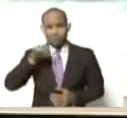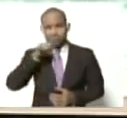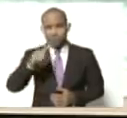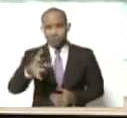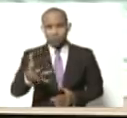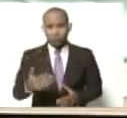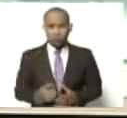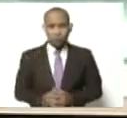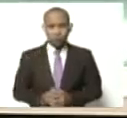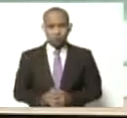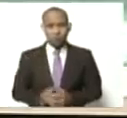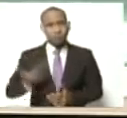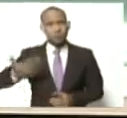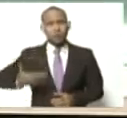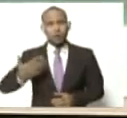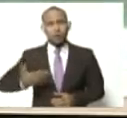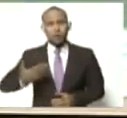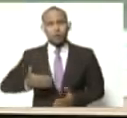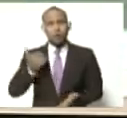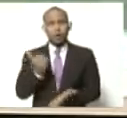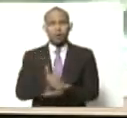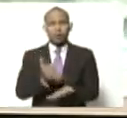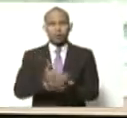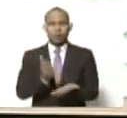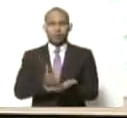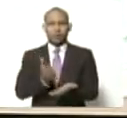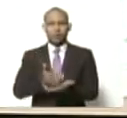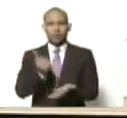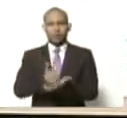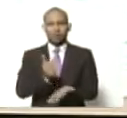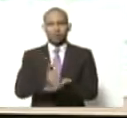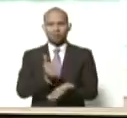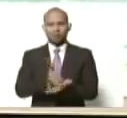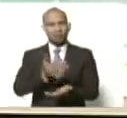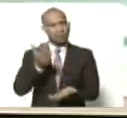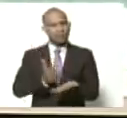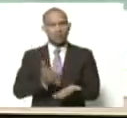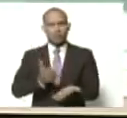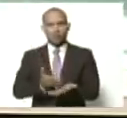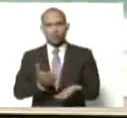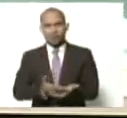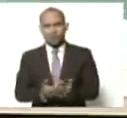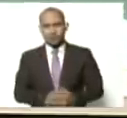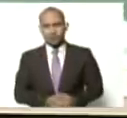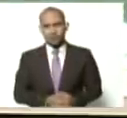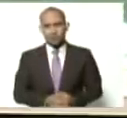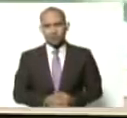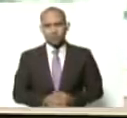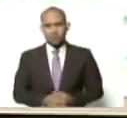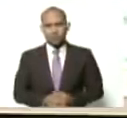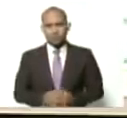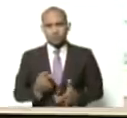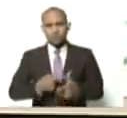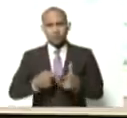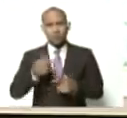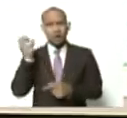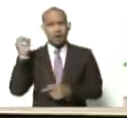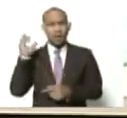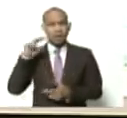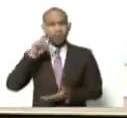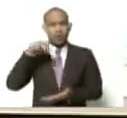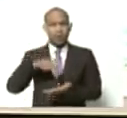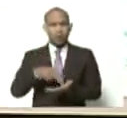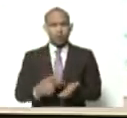Siempre en todo esto es importante las pruebas, testimonio, y la Asamblea Nacional ha